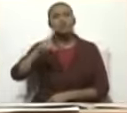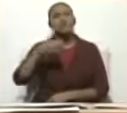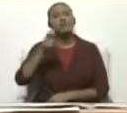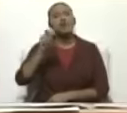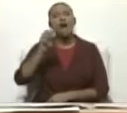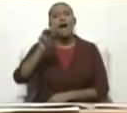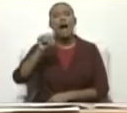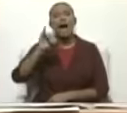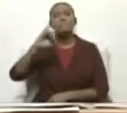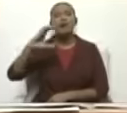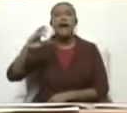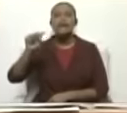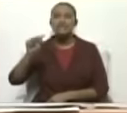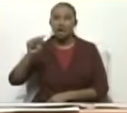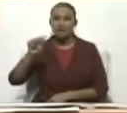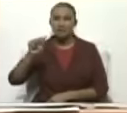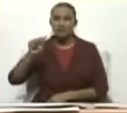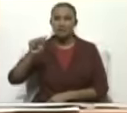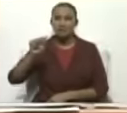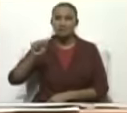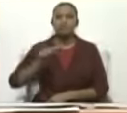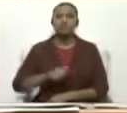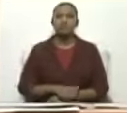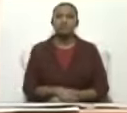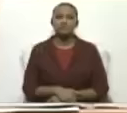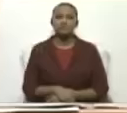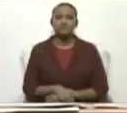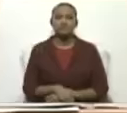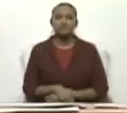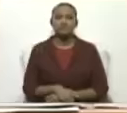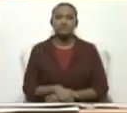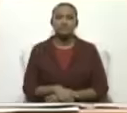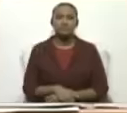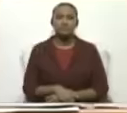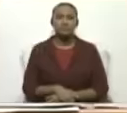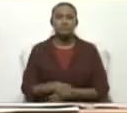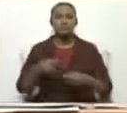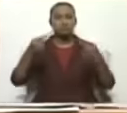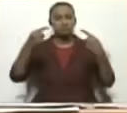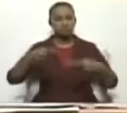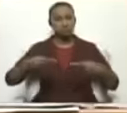Clasificaron de primero en el grupo y bueno, ahora le toca con Canadá, ¿verdad? Sí. Con Canadá.